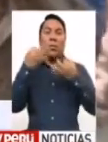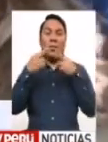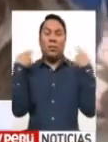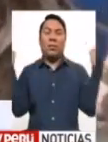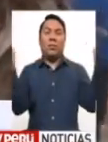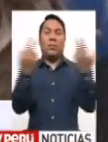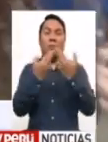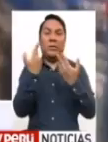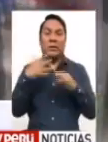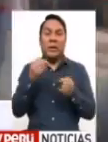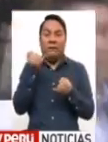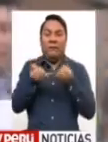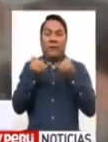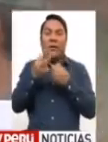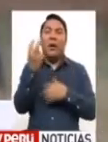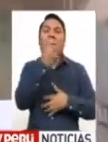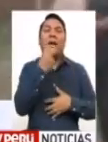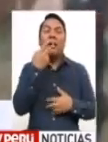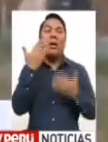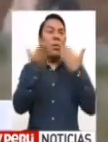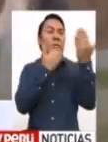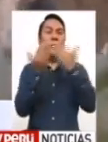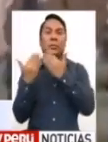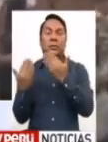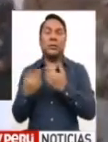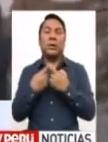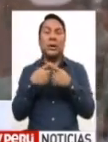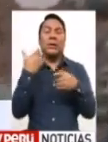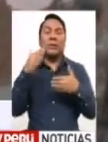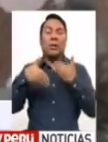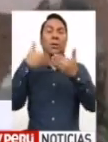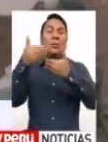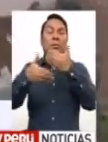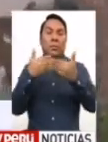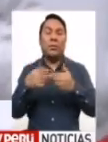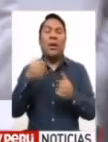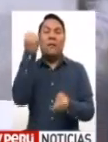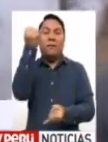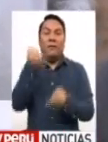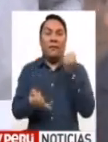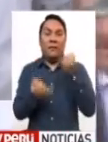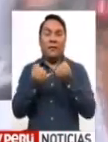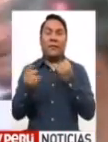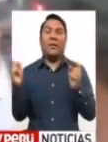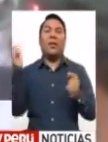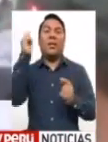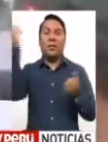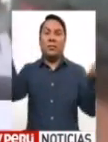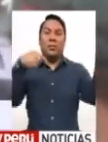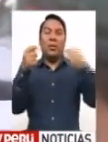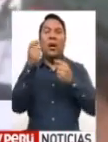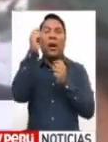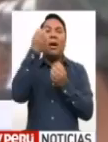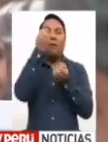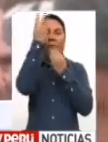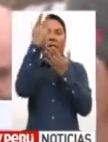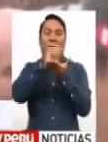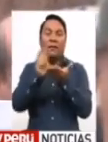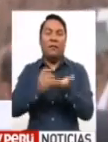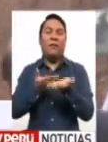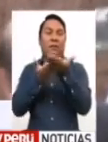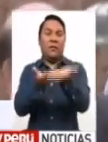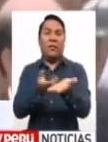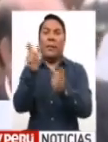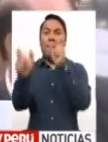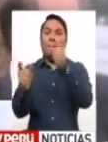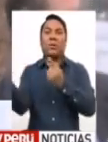encuentra en la etapa de oralización de piezas y luego se desarrollarán los alegatos finales, que incluye informes de fiscal, parte